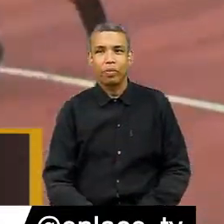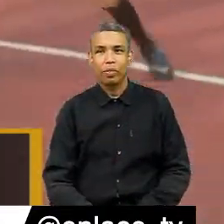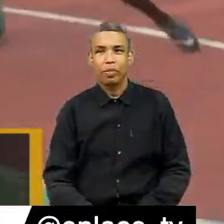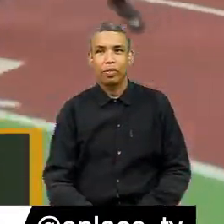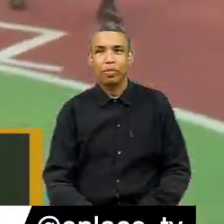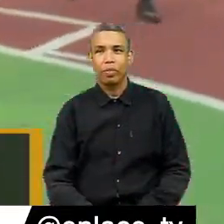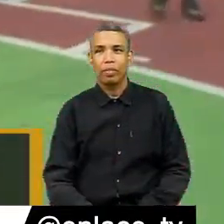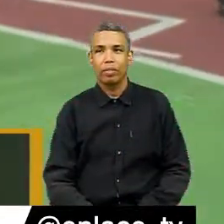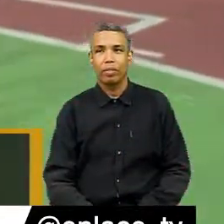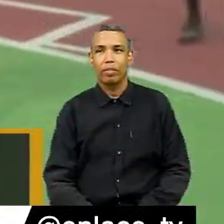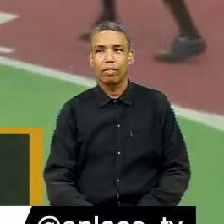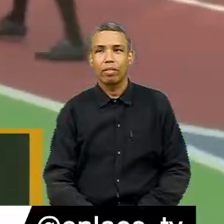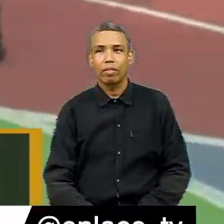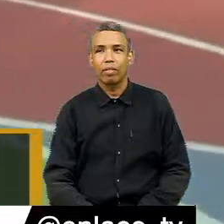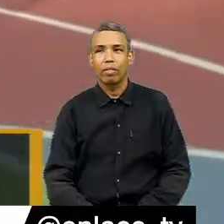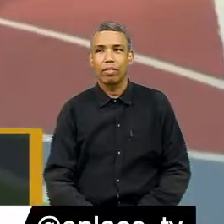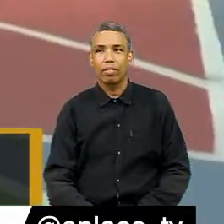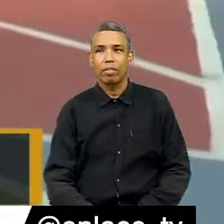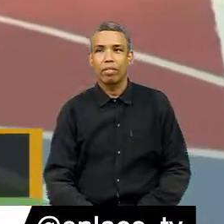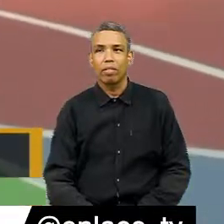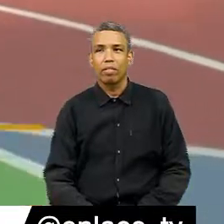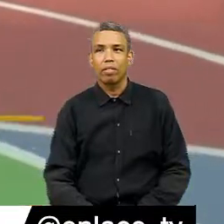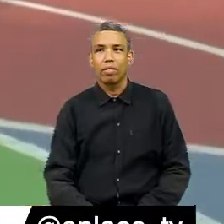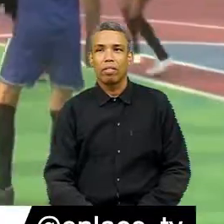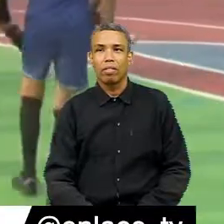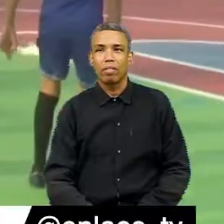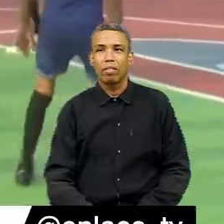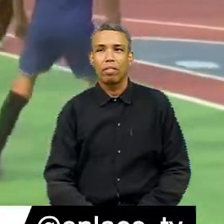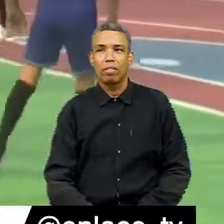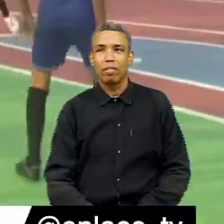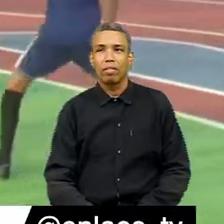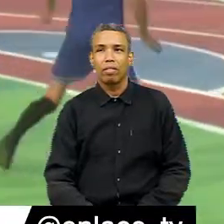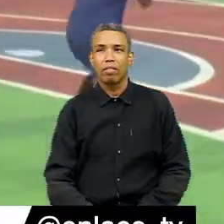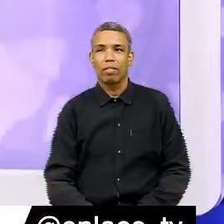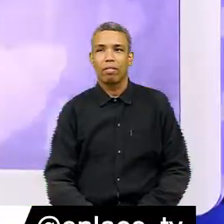fue acondicionada y embellecida con el apoyo de la policía e Inderva.